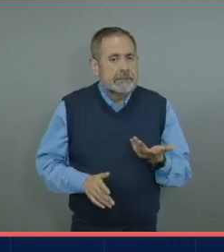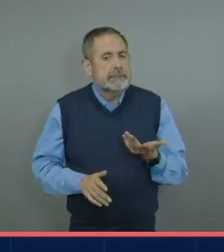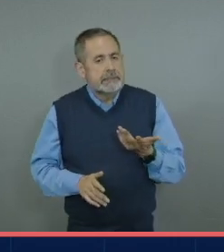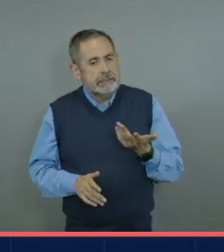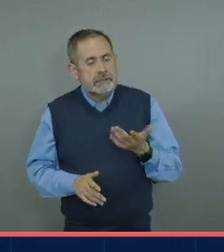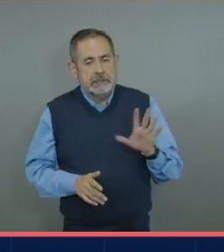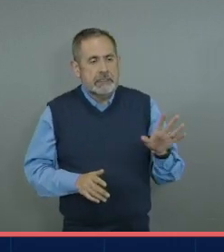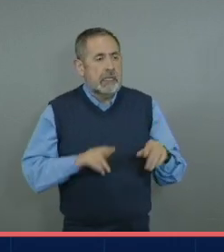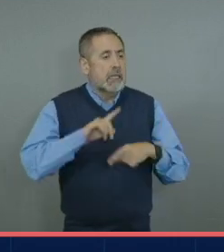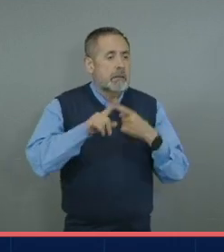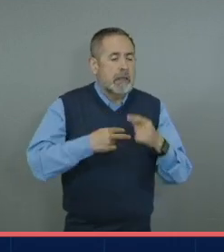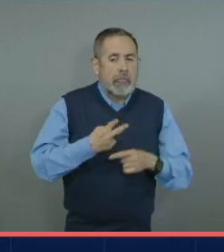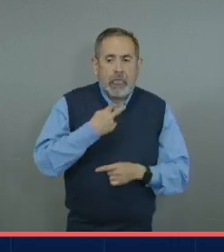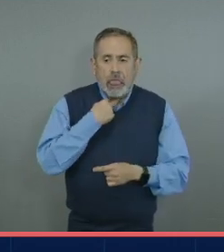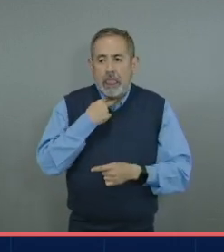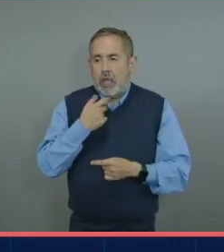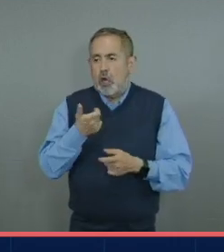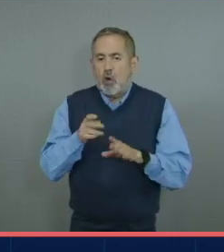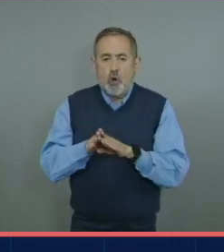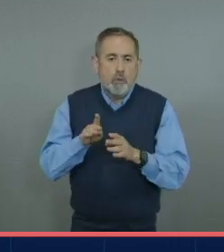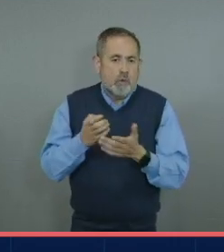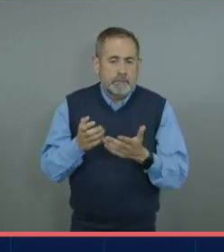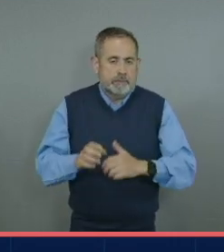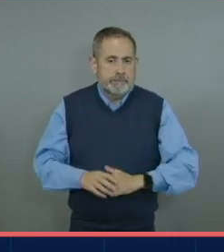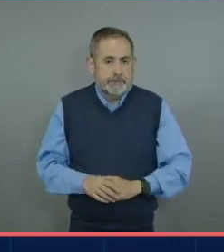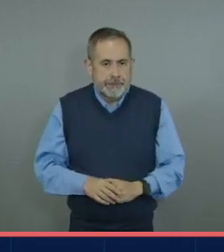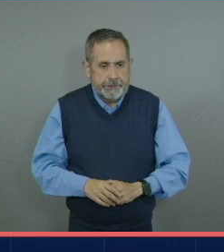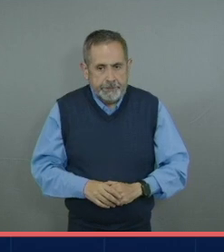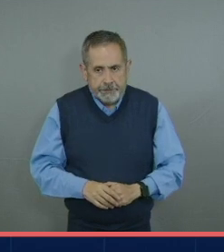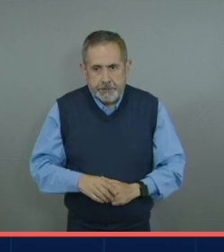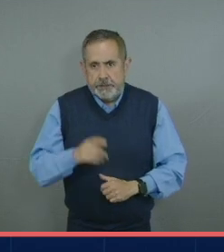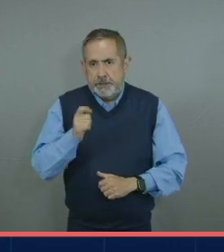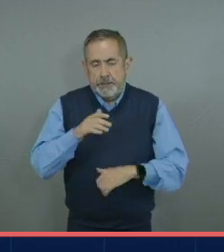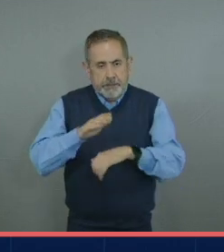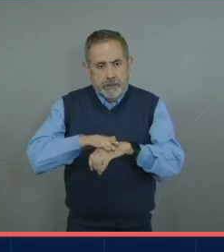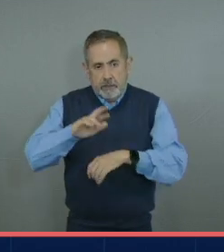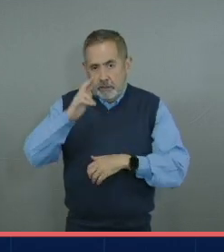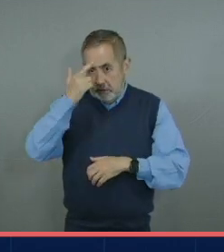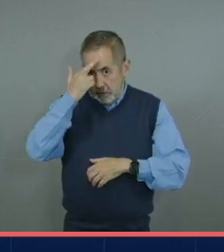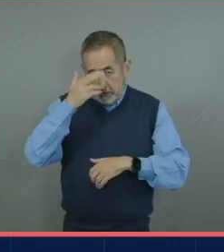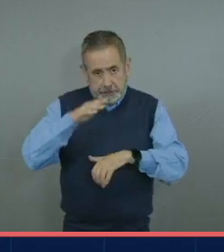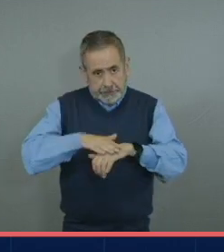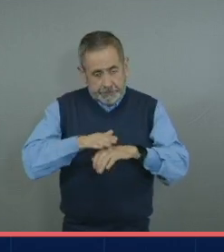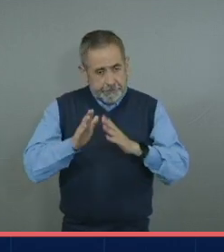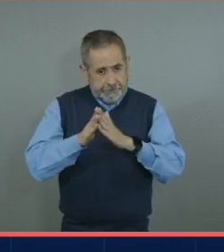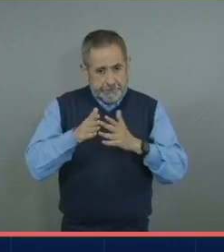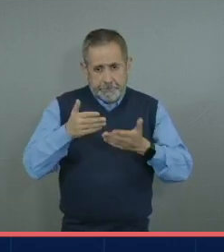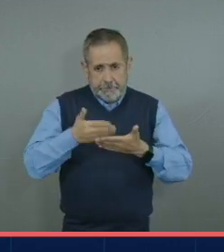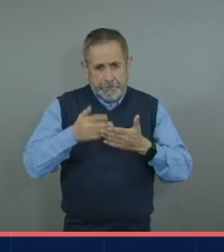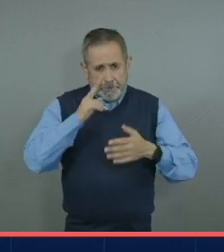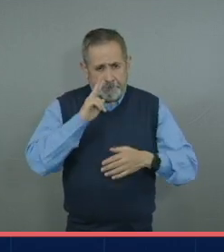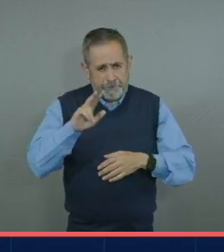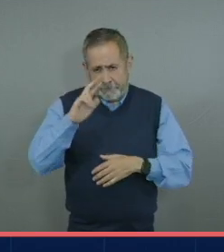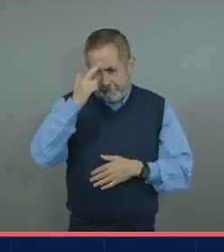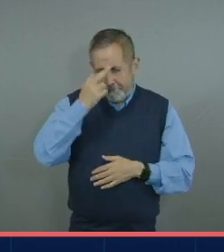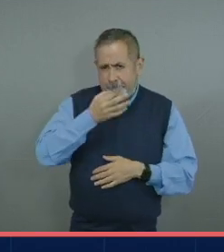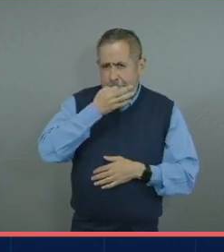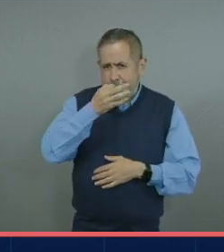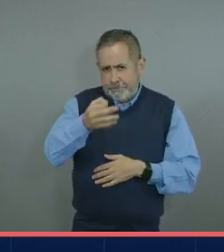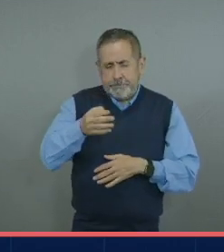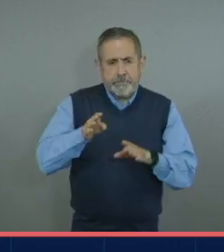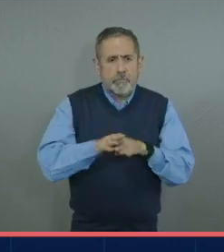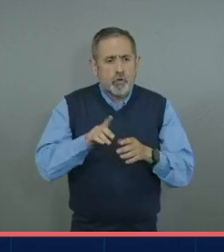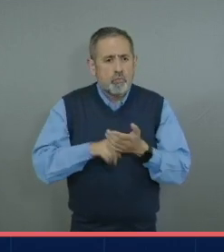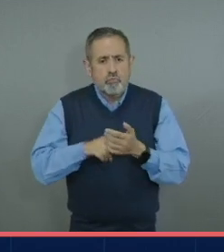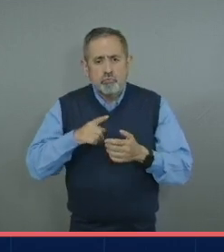puede afectar mucho la economía de tu familia. Así que recuerde esos pasos, por favor. Y ahora sí, ¿se acuerdan que les había dicho que